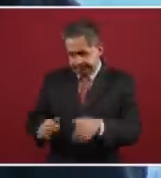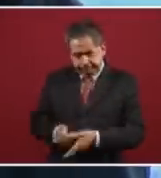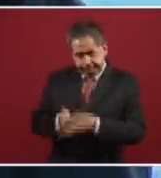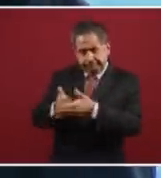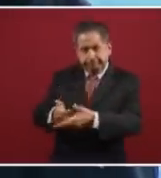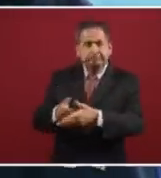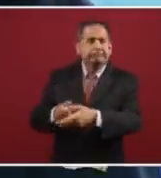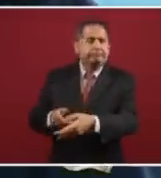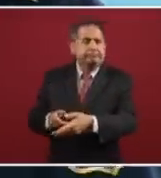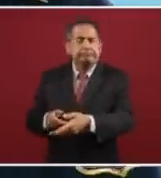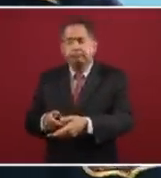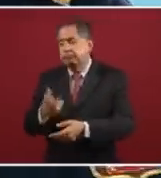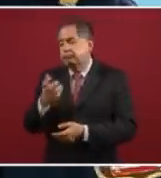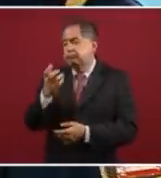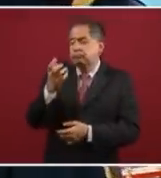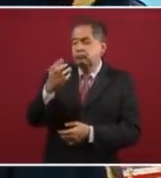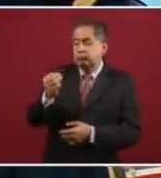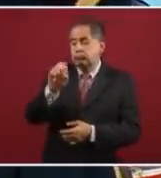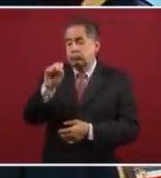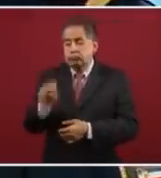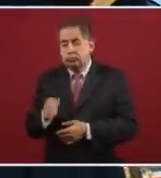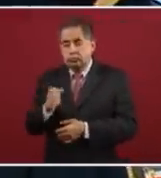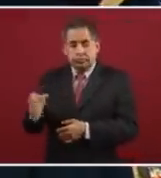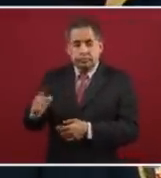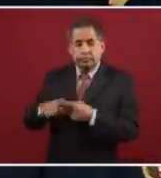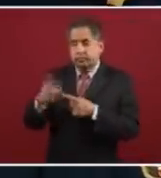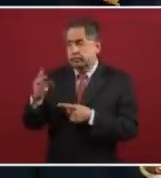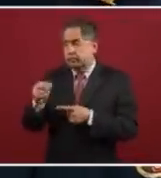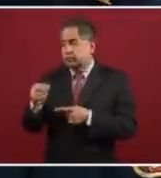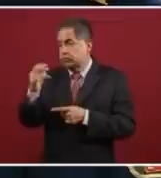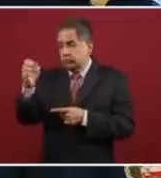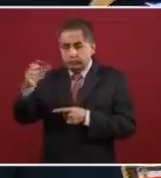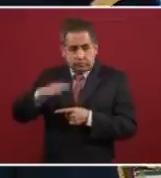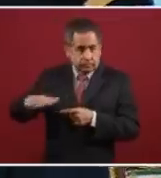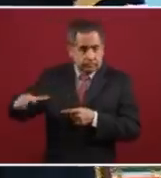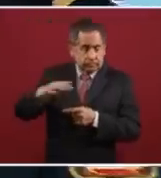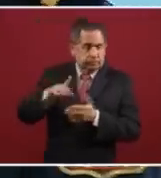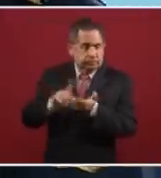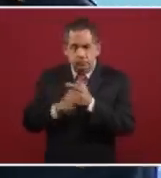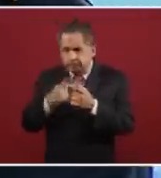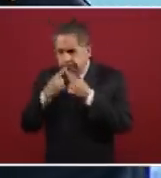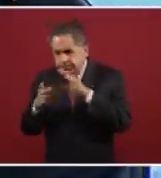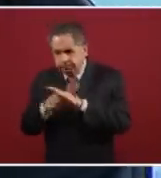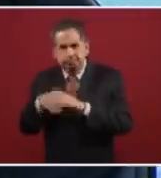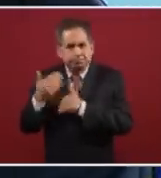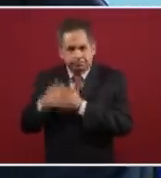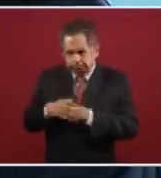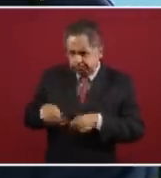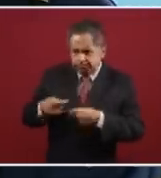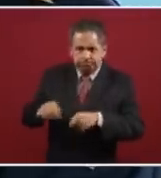Se ubican 9 en el sureste y 3 en el noreste. Se están también generando empleos